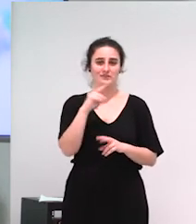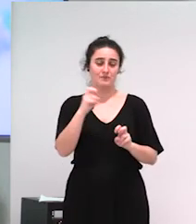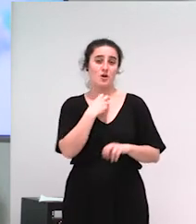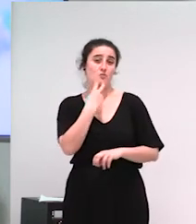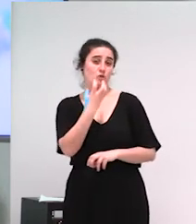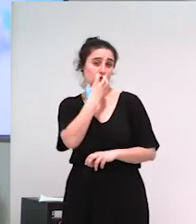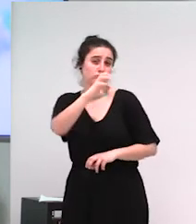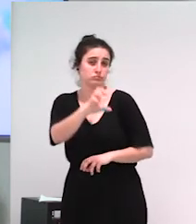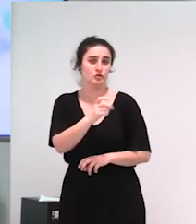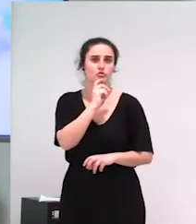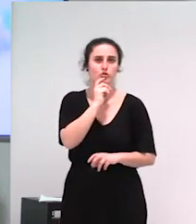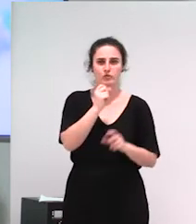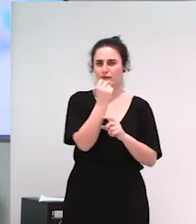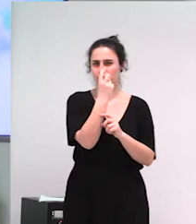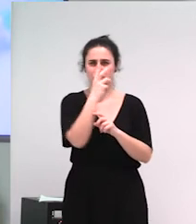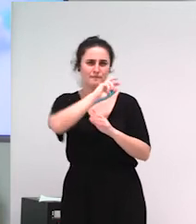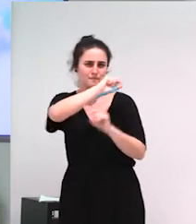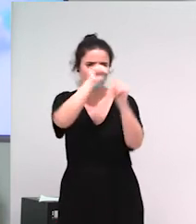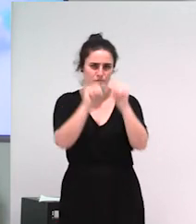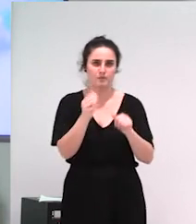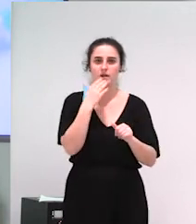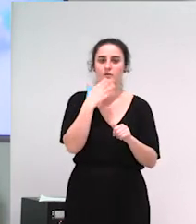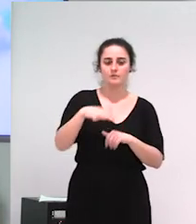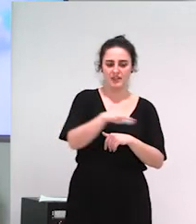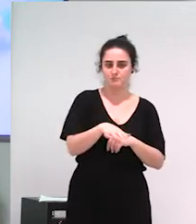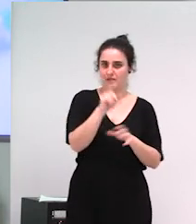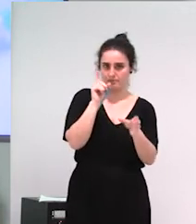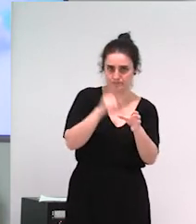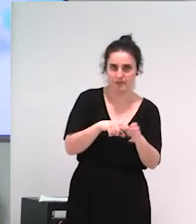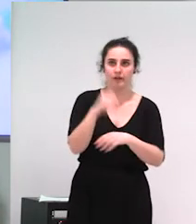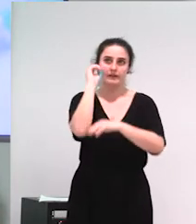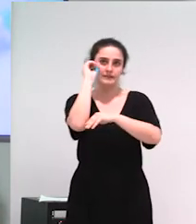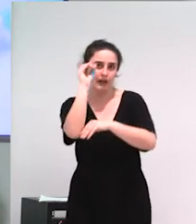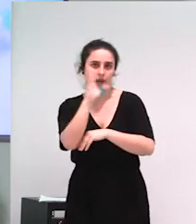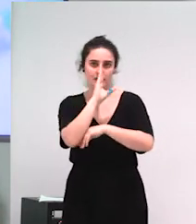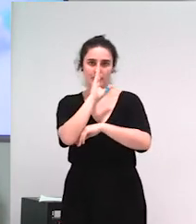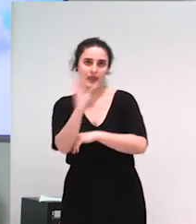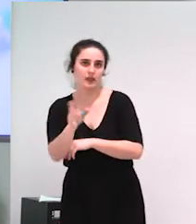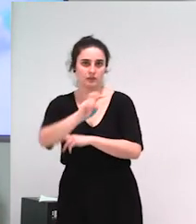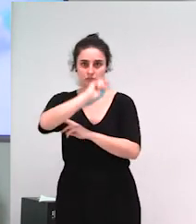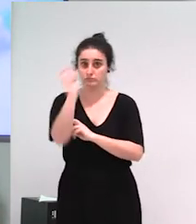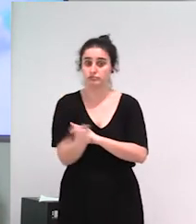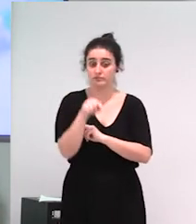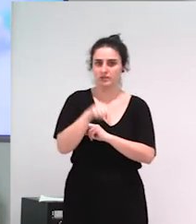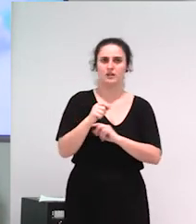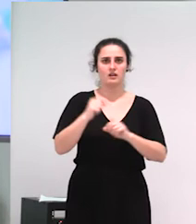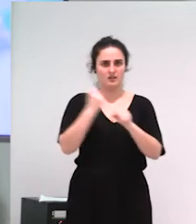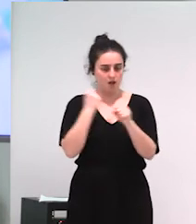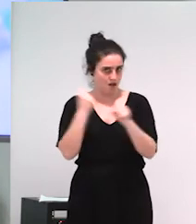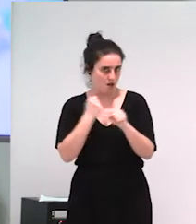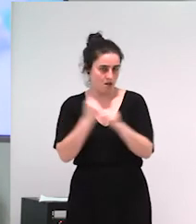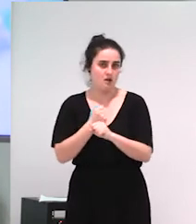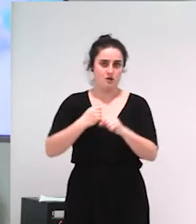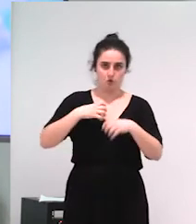desde participando en estos espacios a charlas, directos, etc. Y creo que esto es una tarea que nos costó, porque